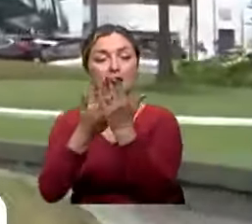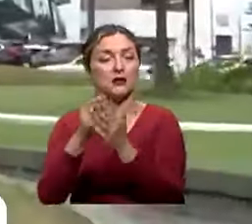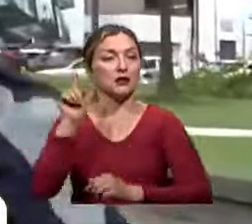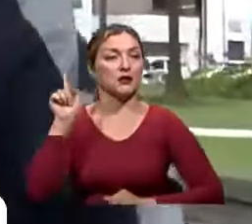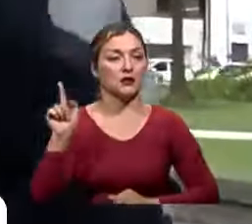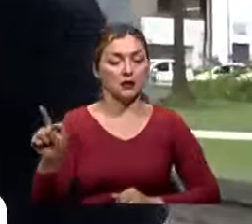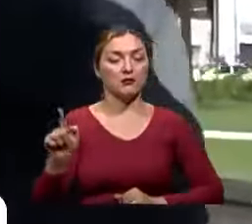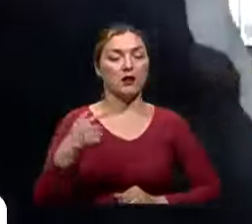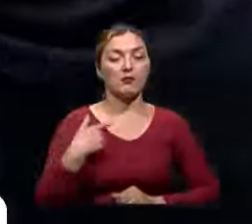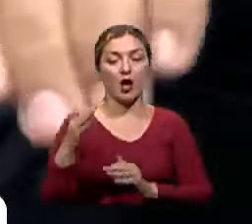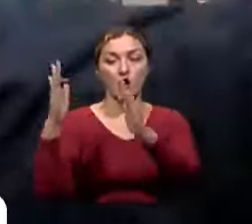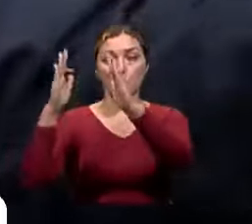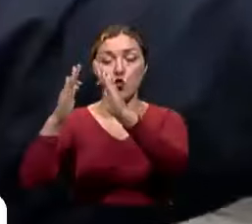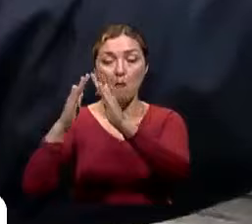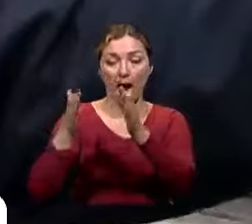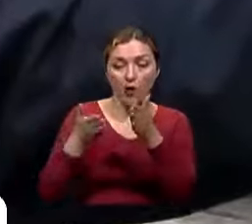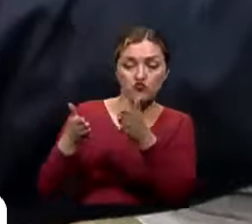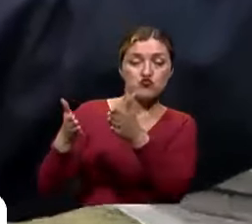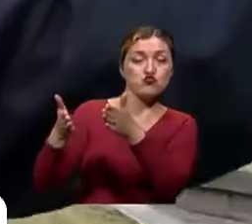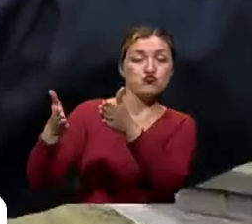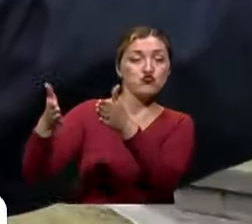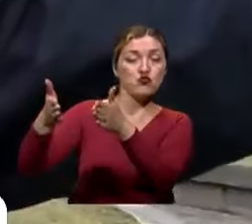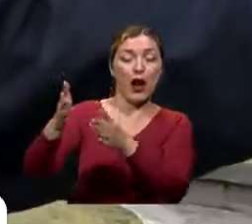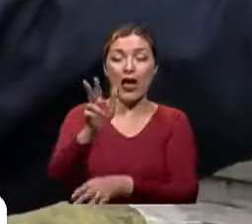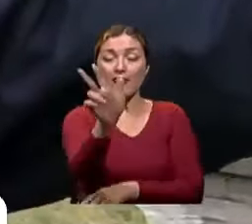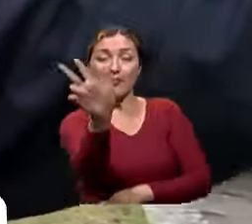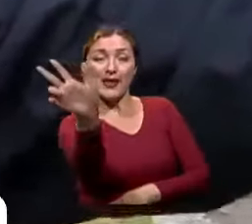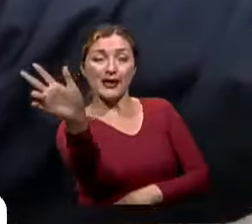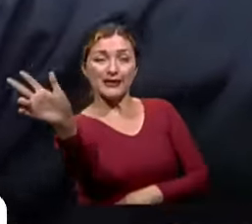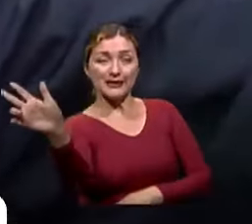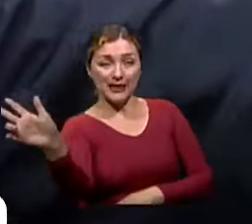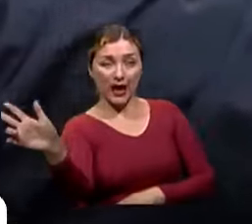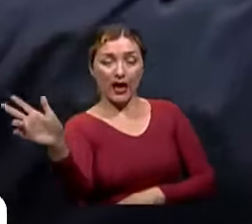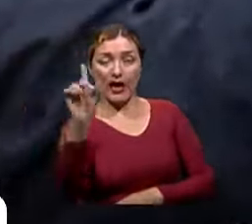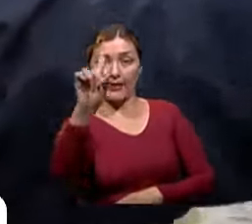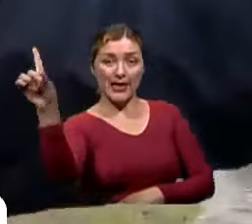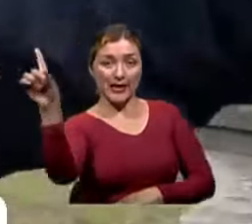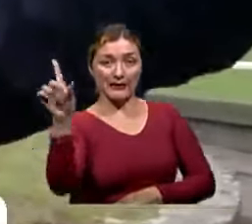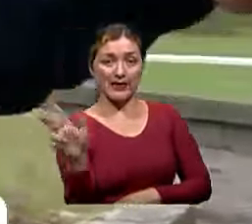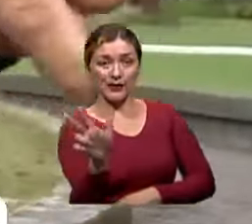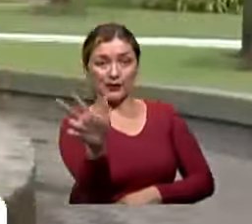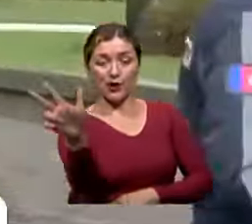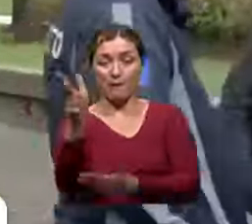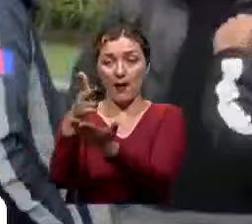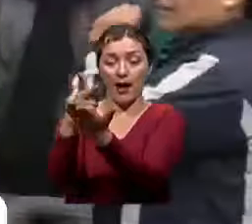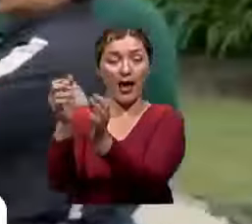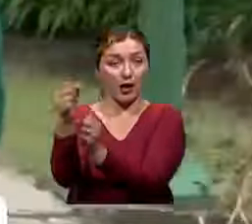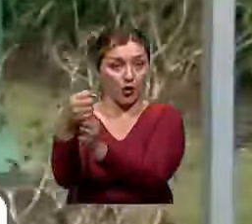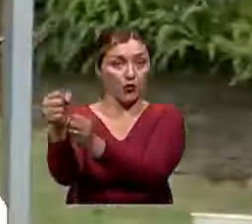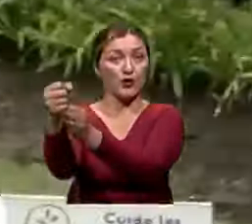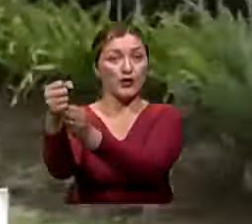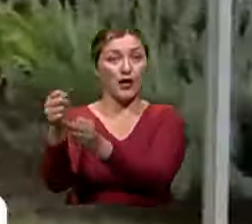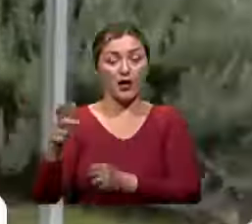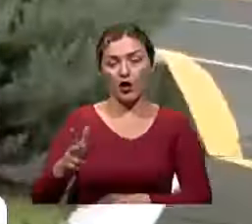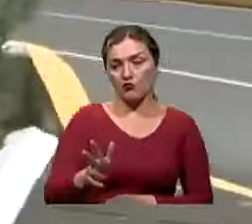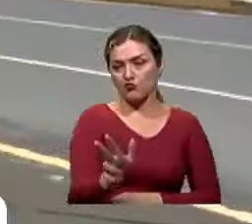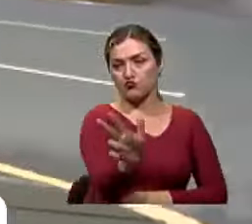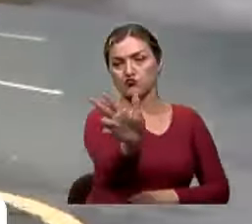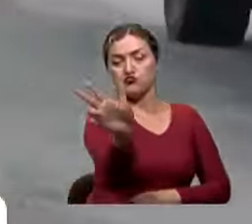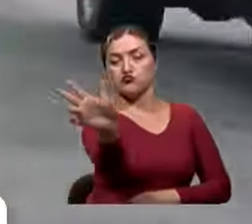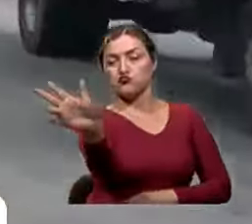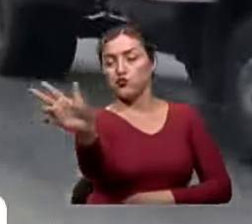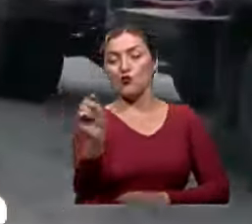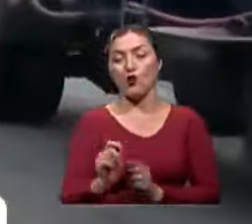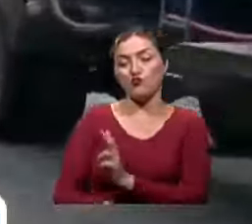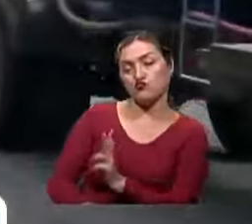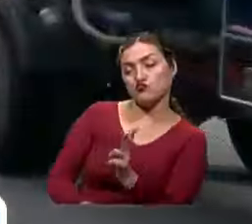la Plaza Argentina, vira hacia la derecha y a la altura de la parada de la Ecovía, vamos a realizar un viraje en U y